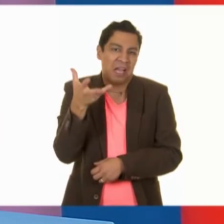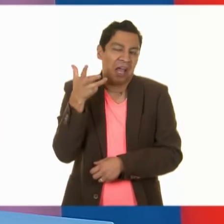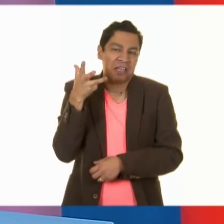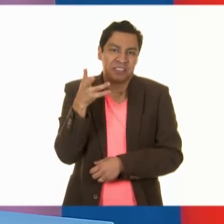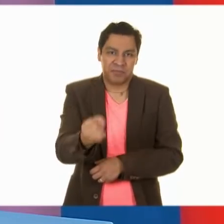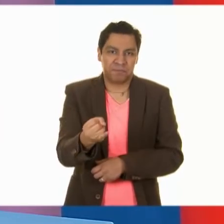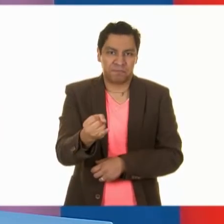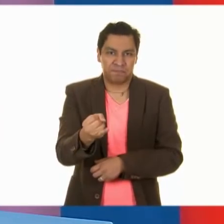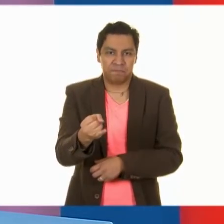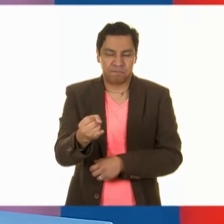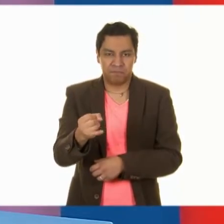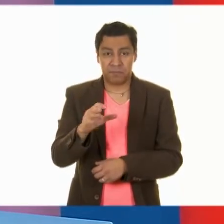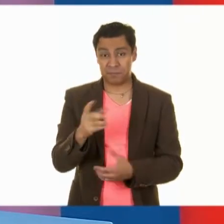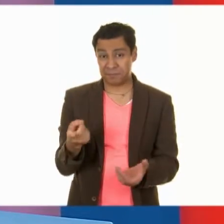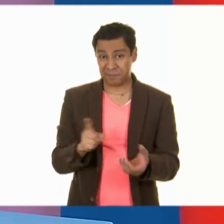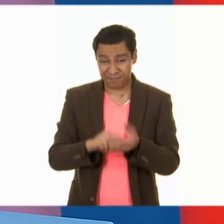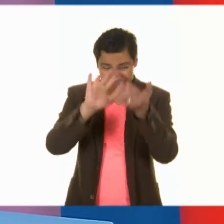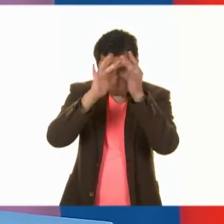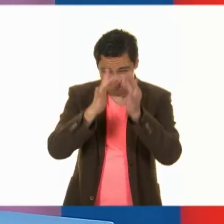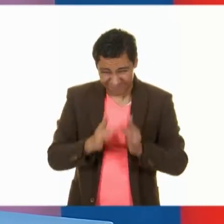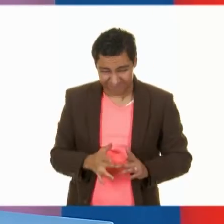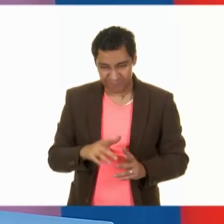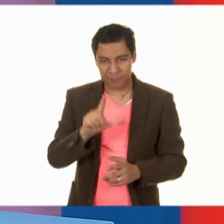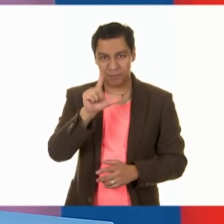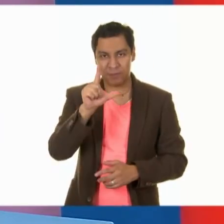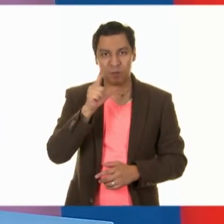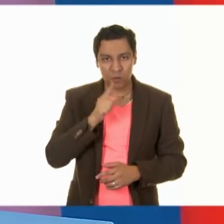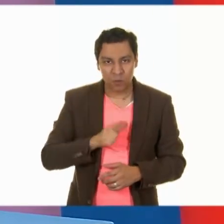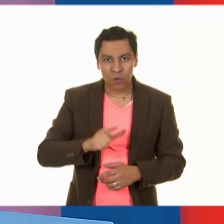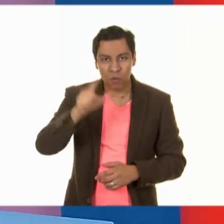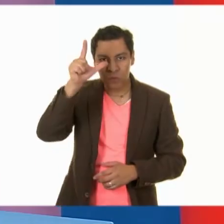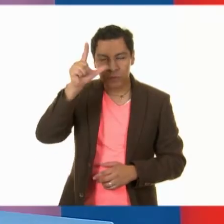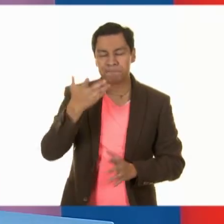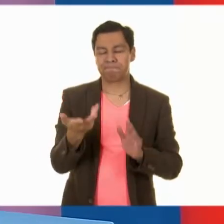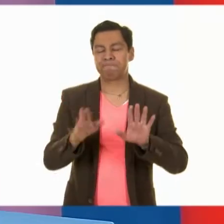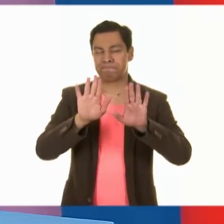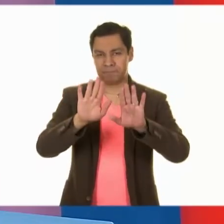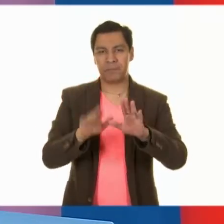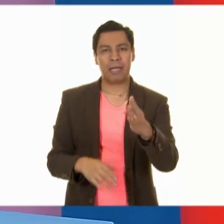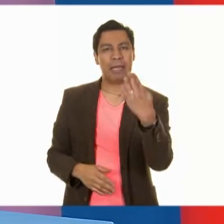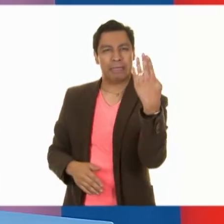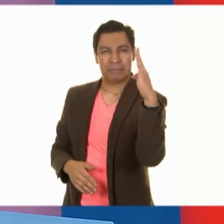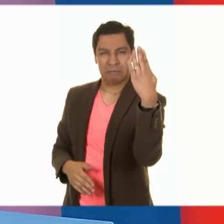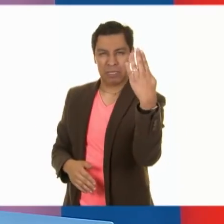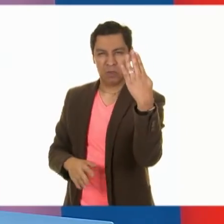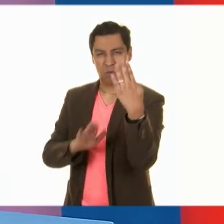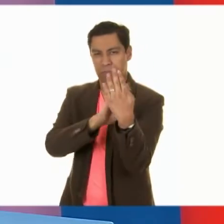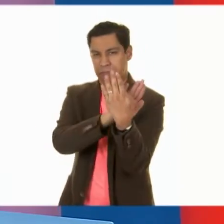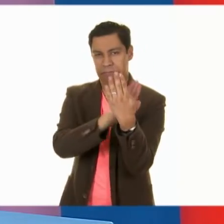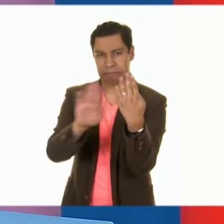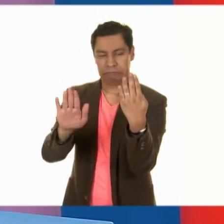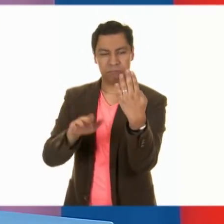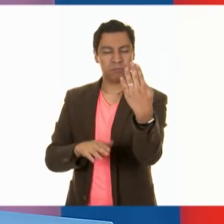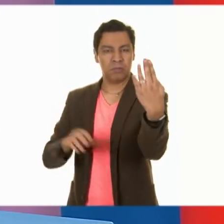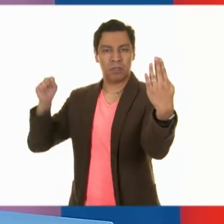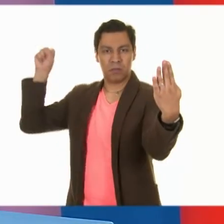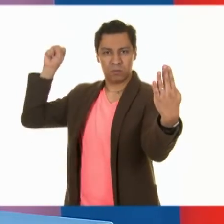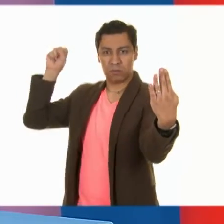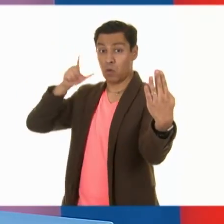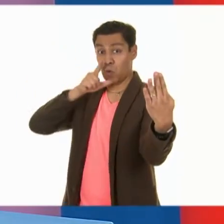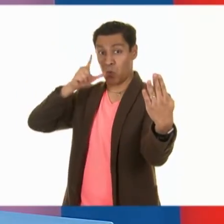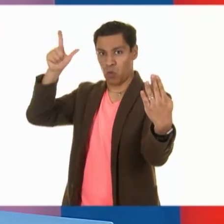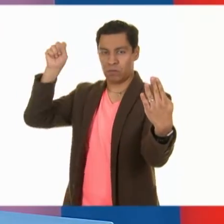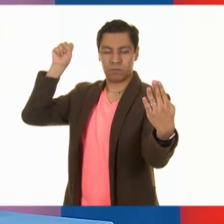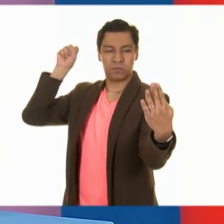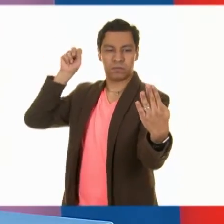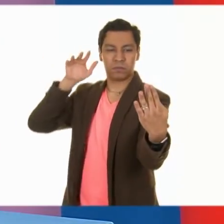se desvían unos de otros. Este es el caso de un espejo, que es una superficie muy lisa y refleja la luz sin